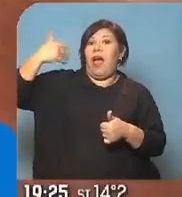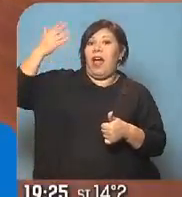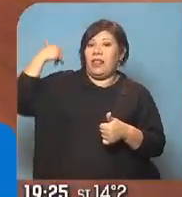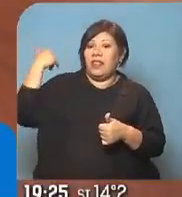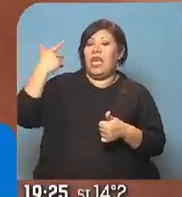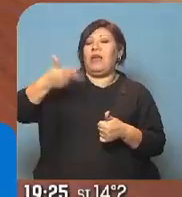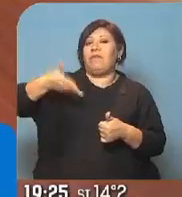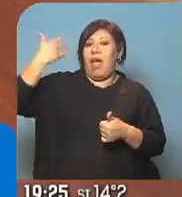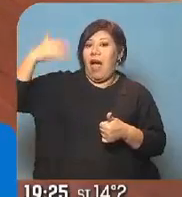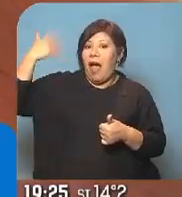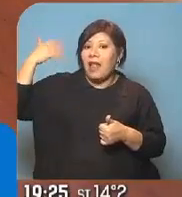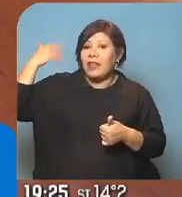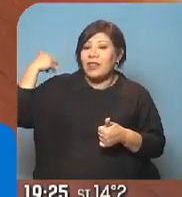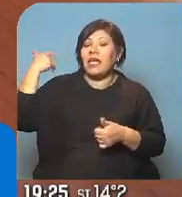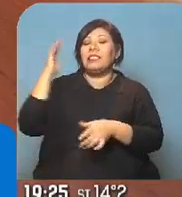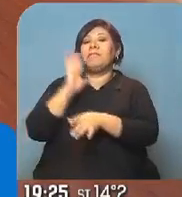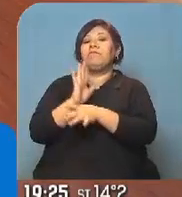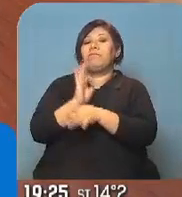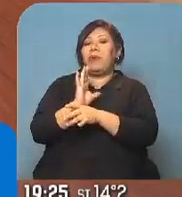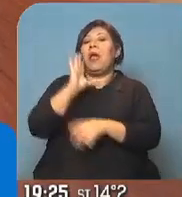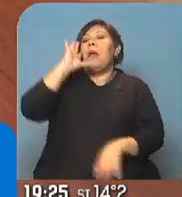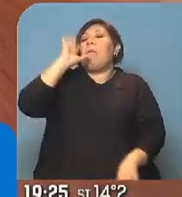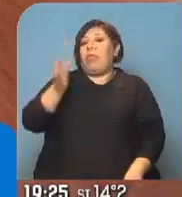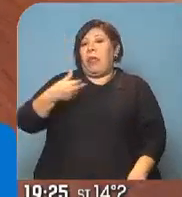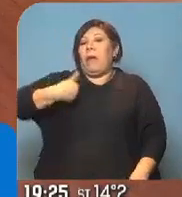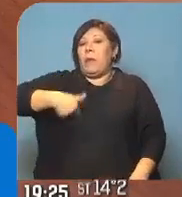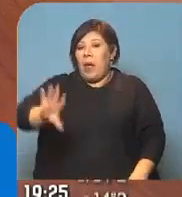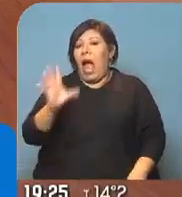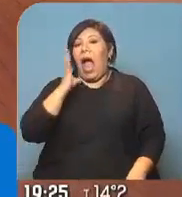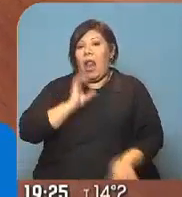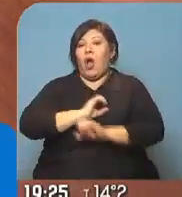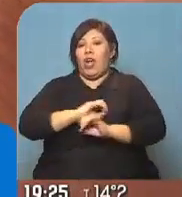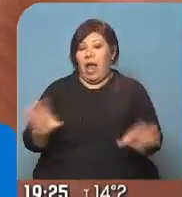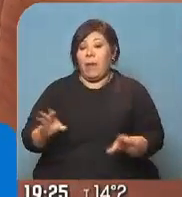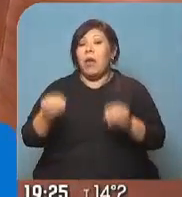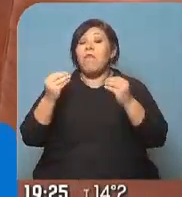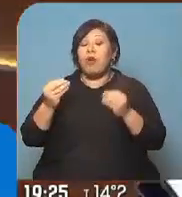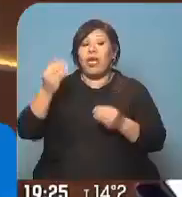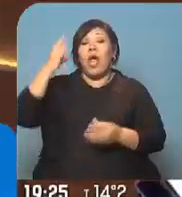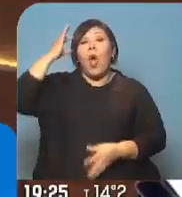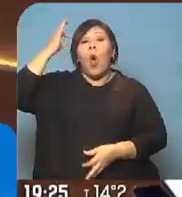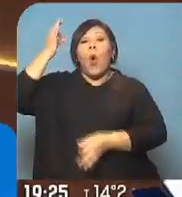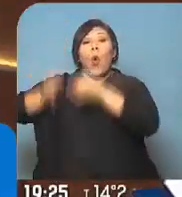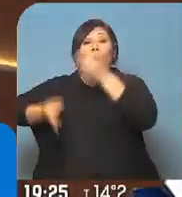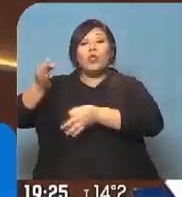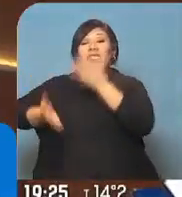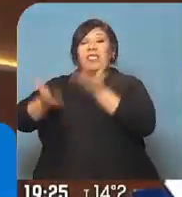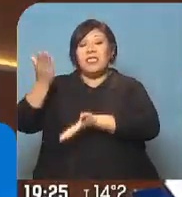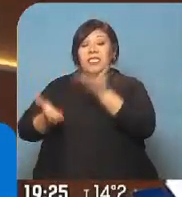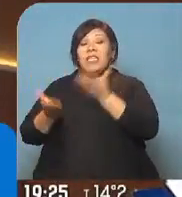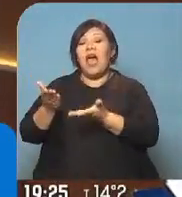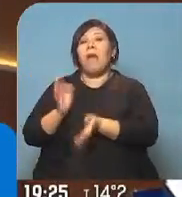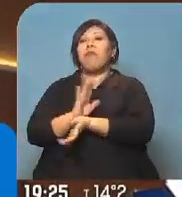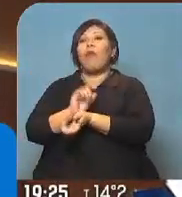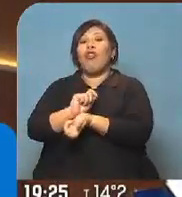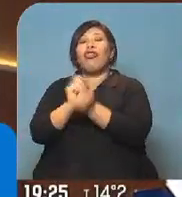sido no preparatorios necesariamente, pero que sí que han tenido intervención judicial. Cuando algo pasa a lo judicial, evidentemente nos habla de transgresiones.